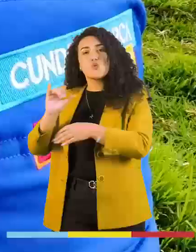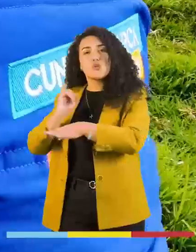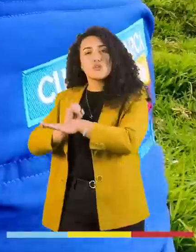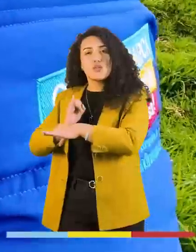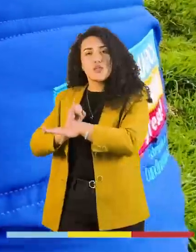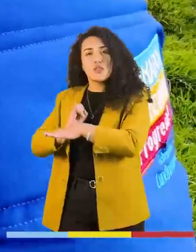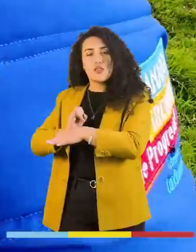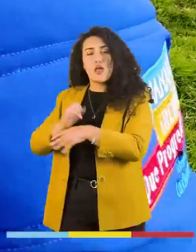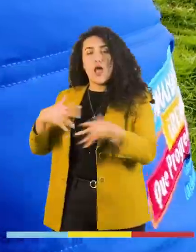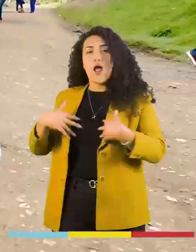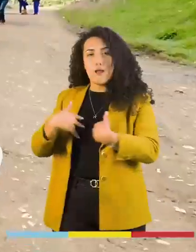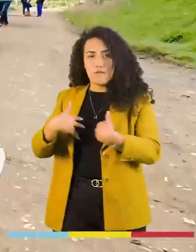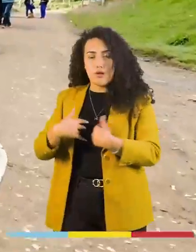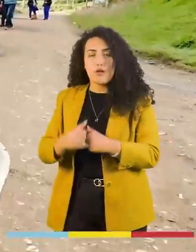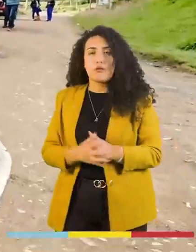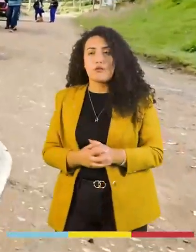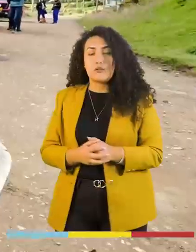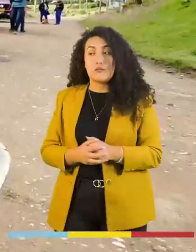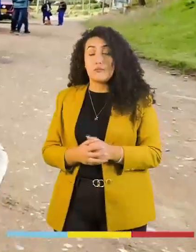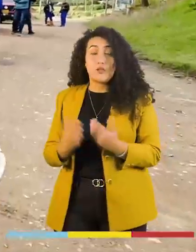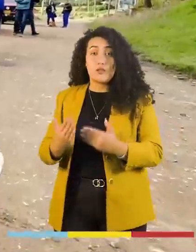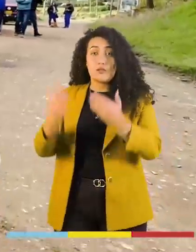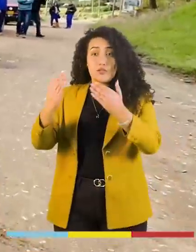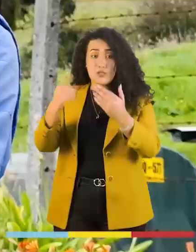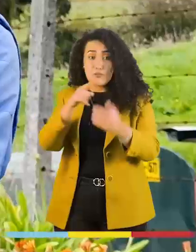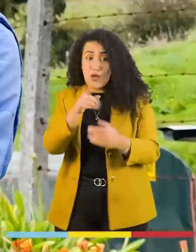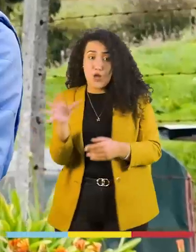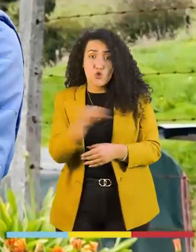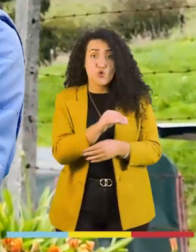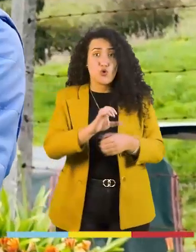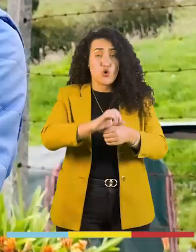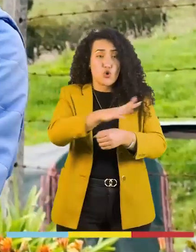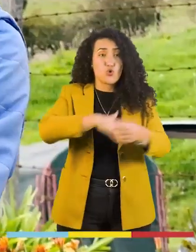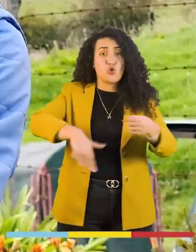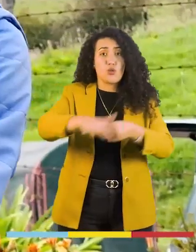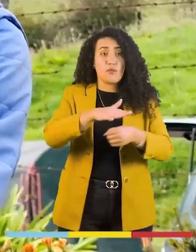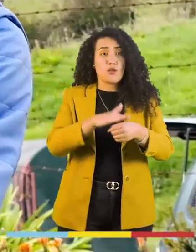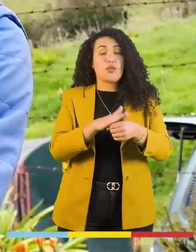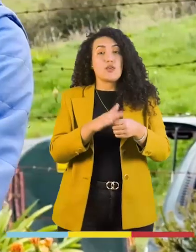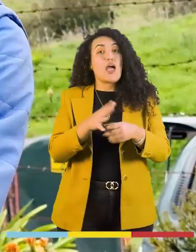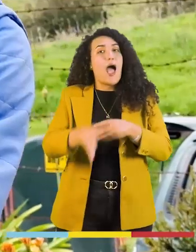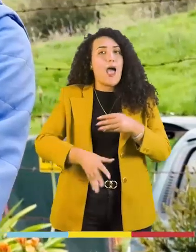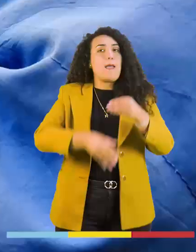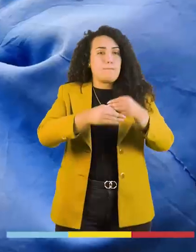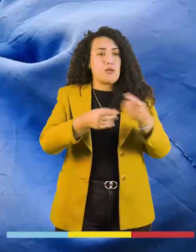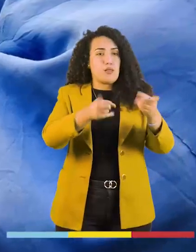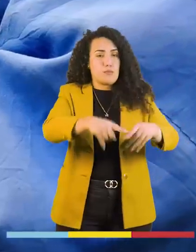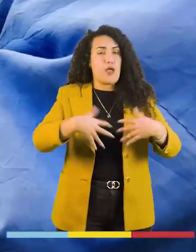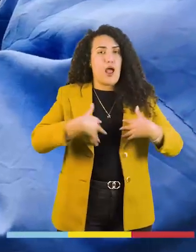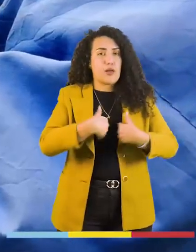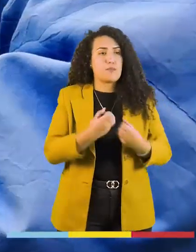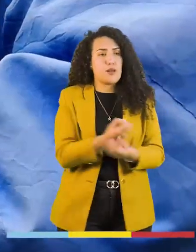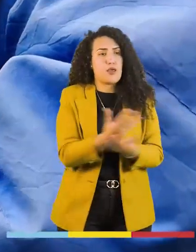tiene para tratar de entregar a todos los cundinamarqueses, incluyendo a nuestros amigos peludos, una feliz Navidad.